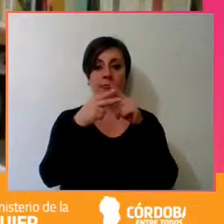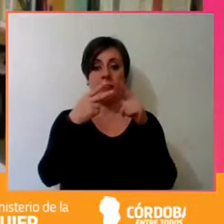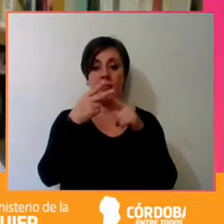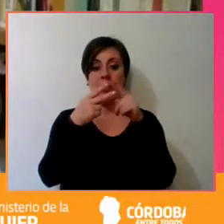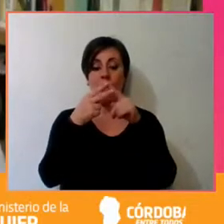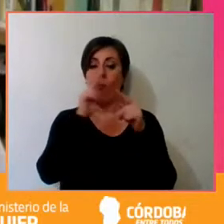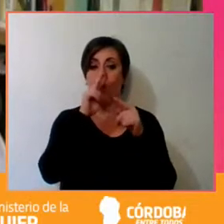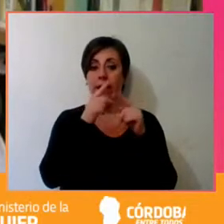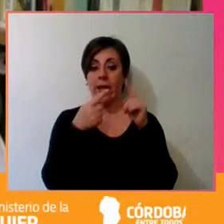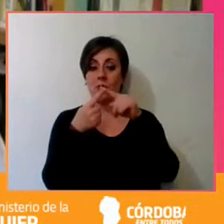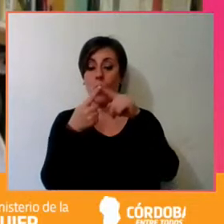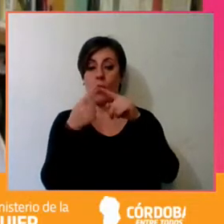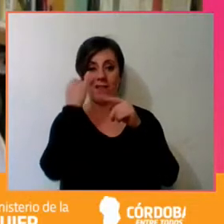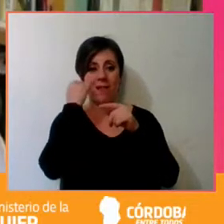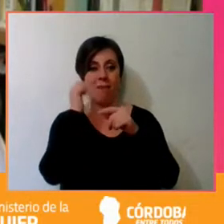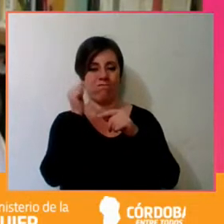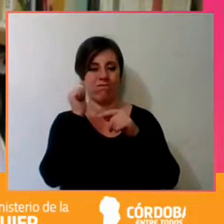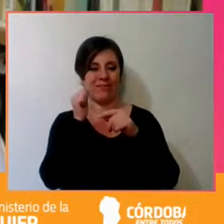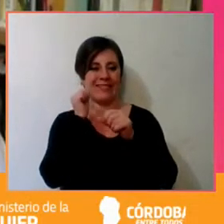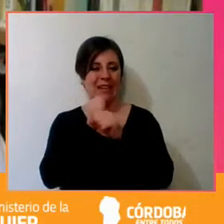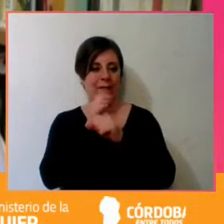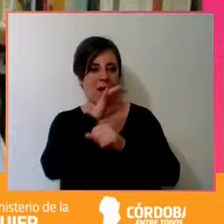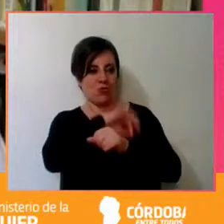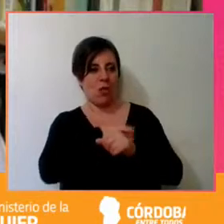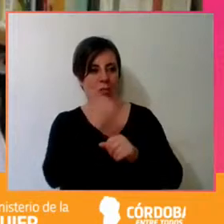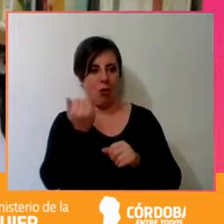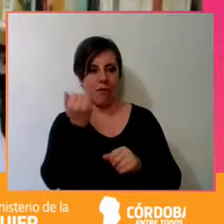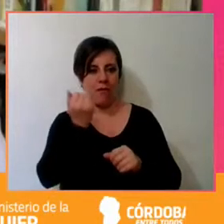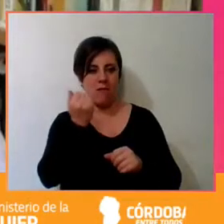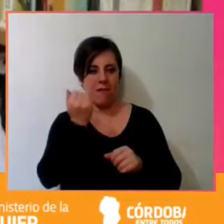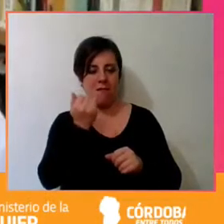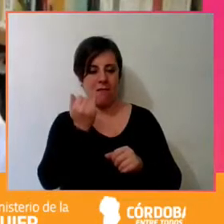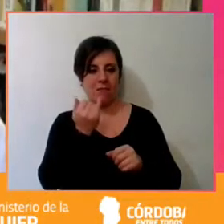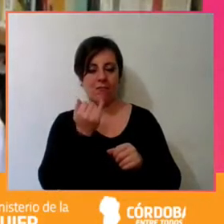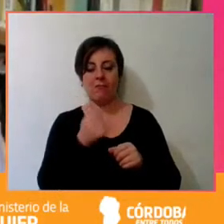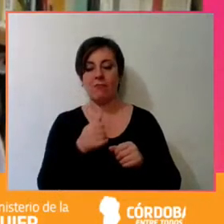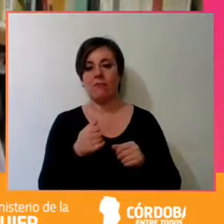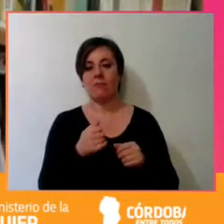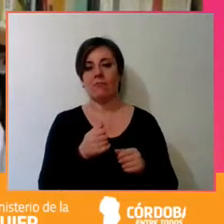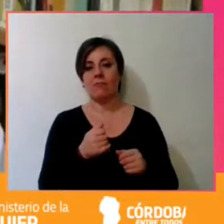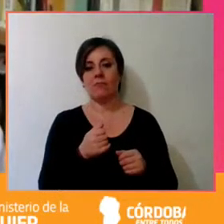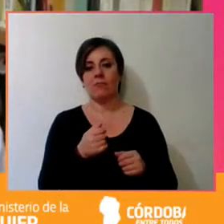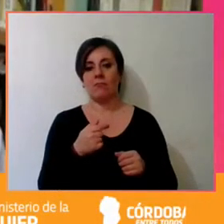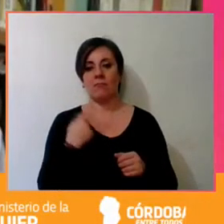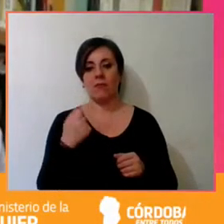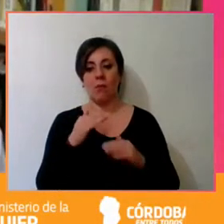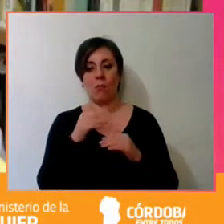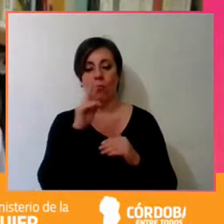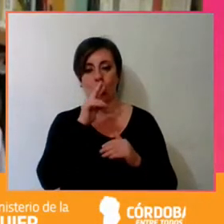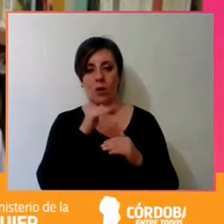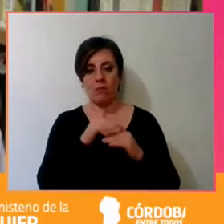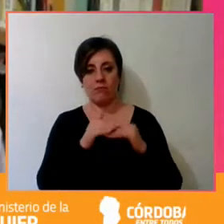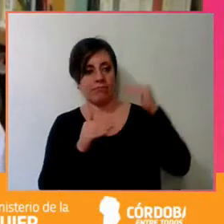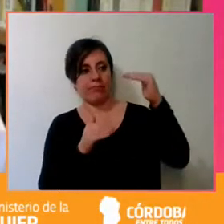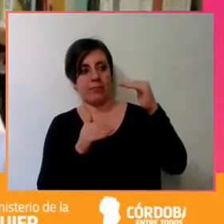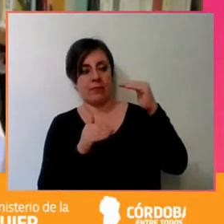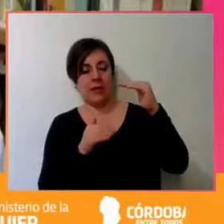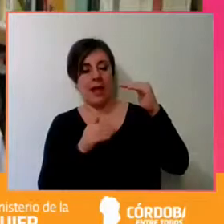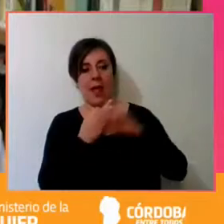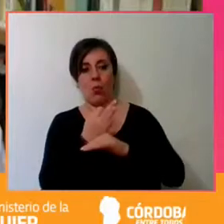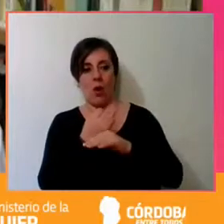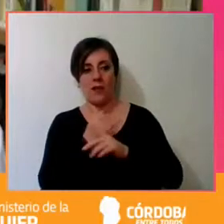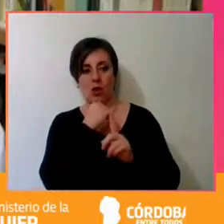trabaja de manera remunerada, ¿no? Estamos por arriba de la educación